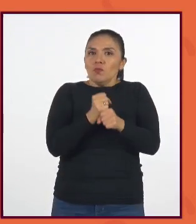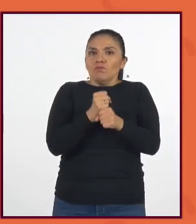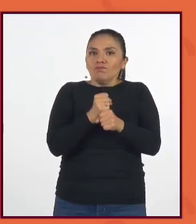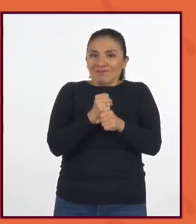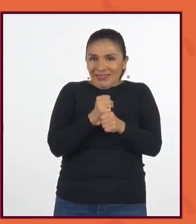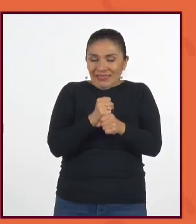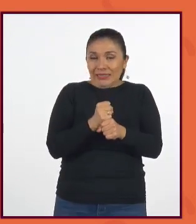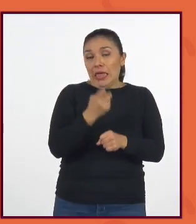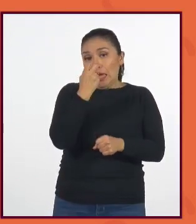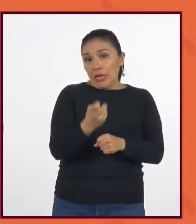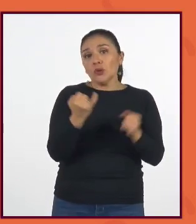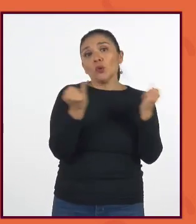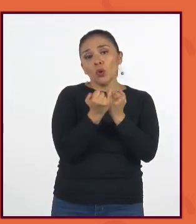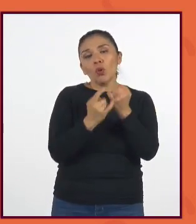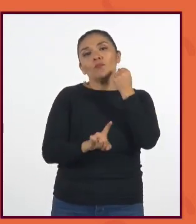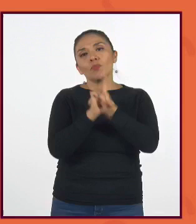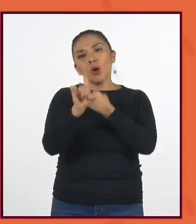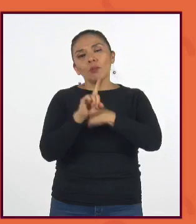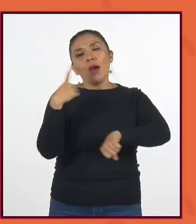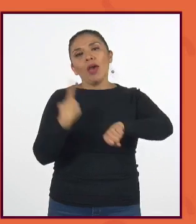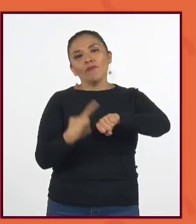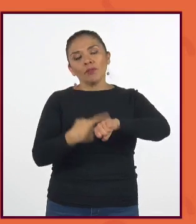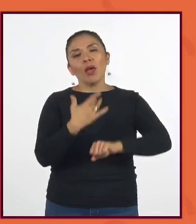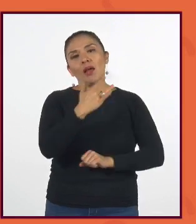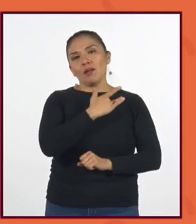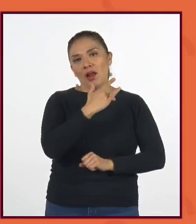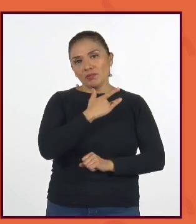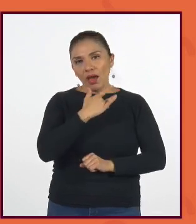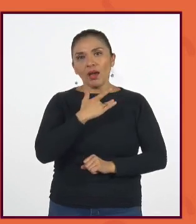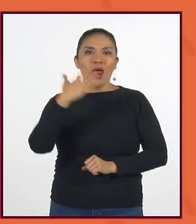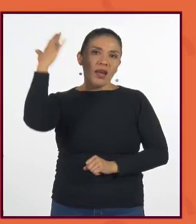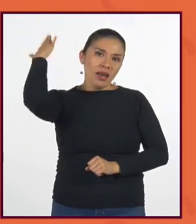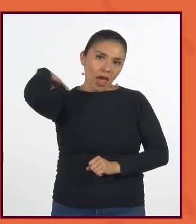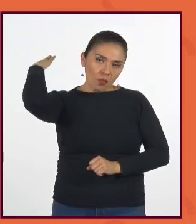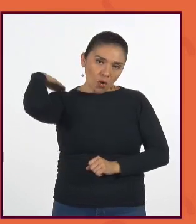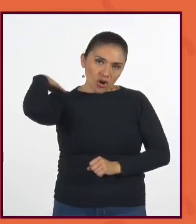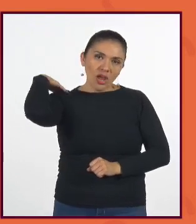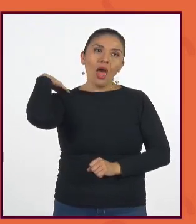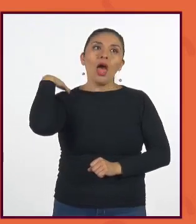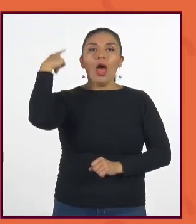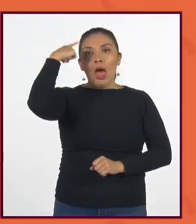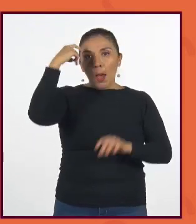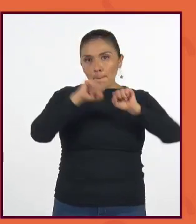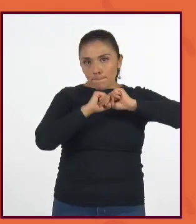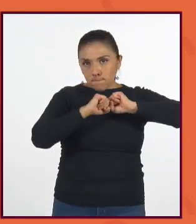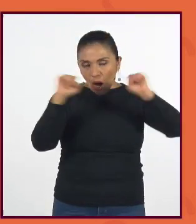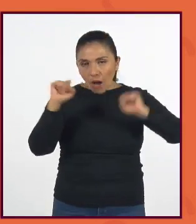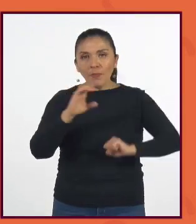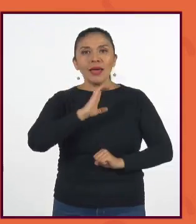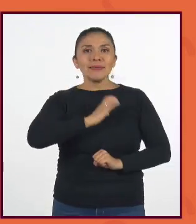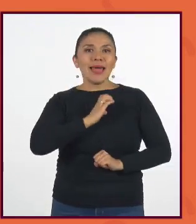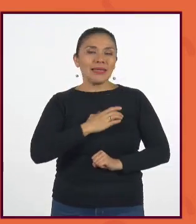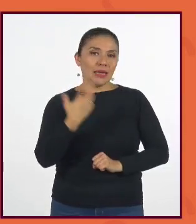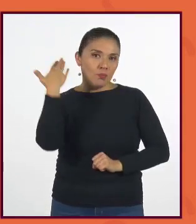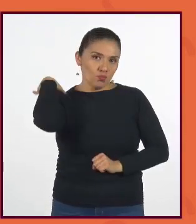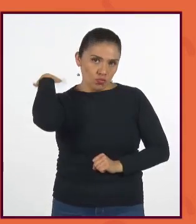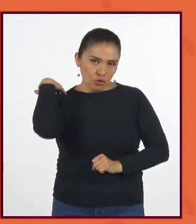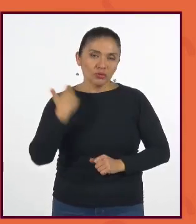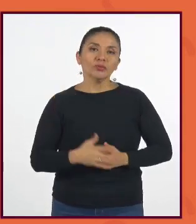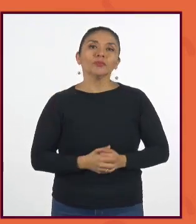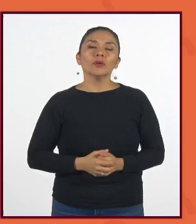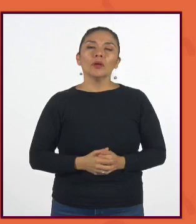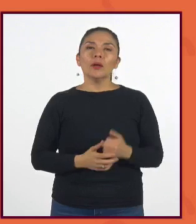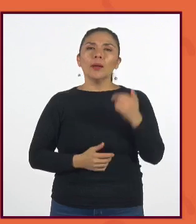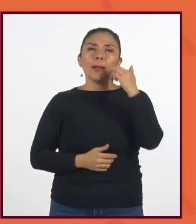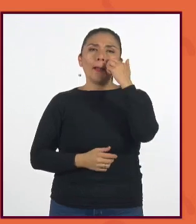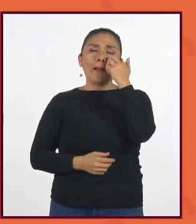asocia a enfermedades cardíacas, neumonías, accidentes cerebrovasculares y cáncer de pulmón. Y